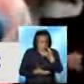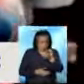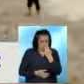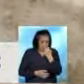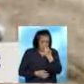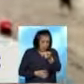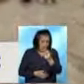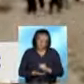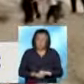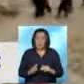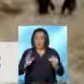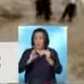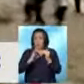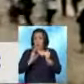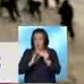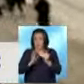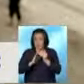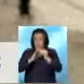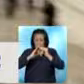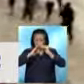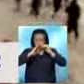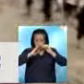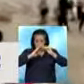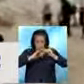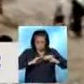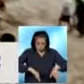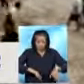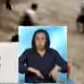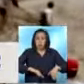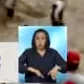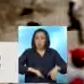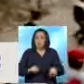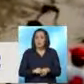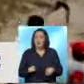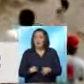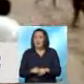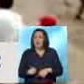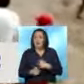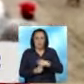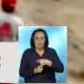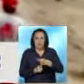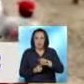instante cuando una casa cae como si fuera un castillo de naipes.